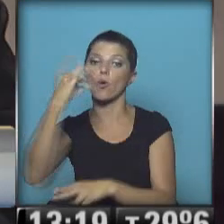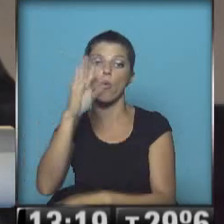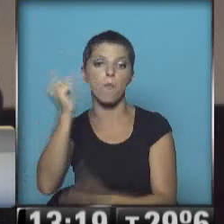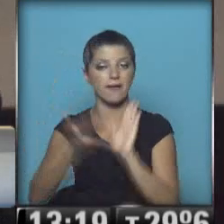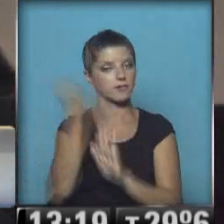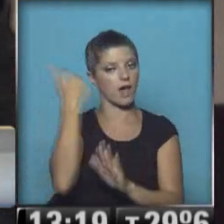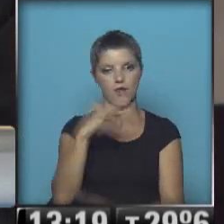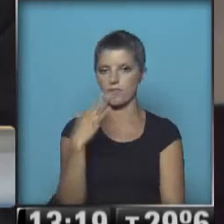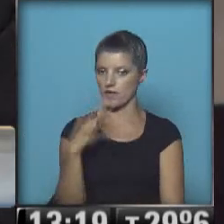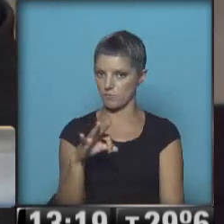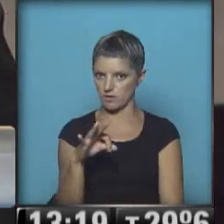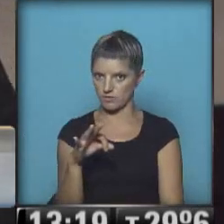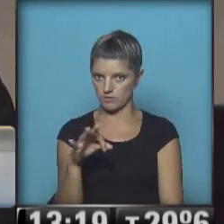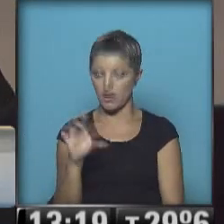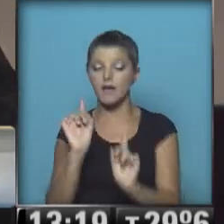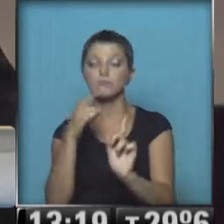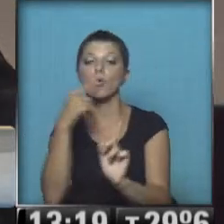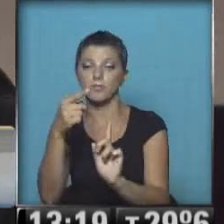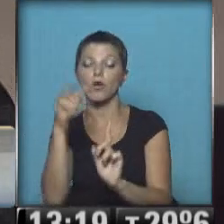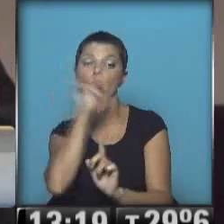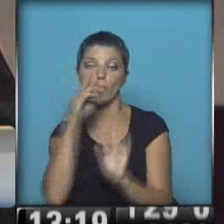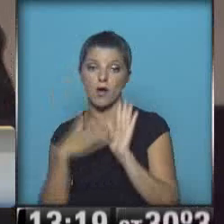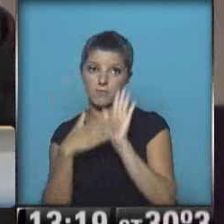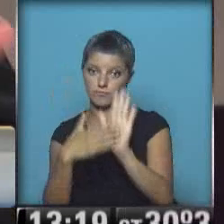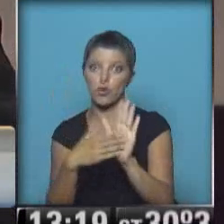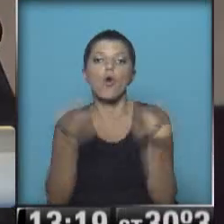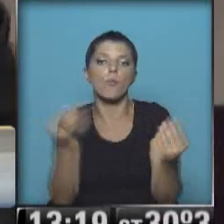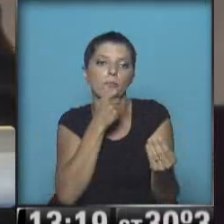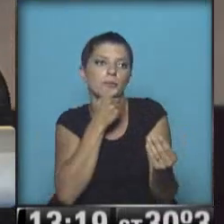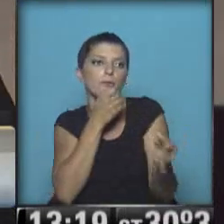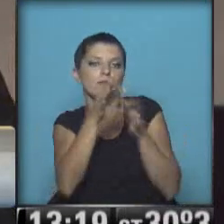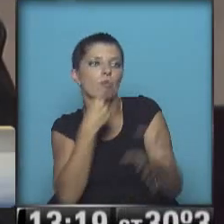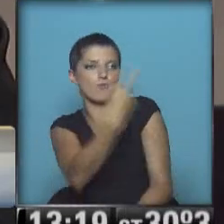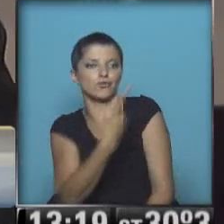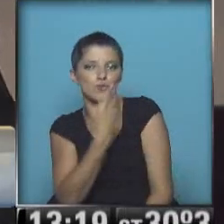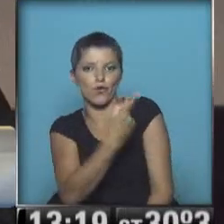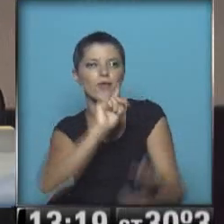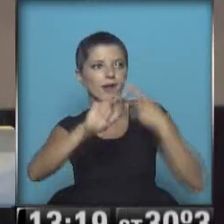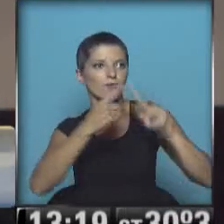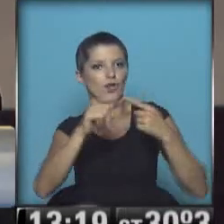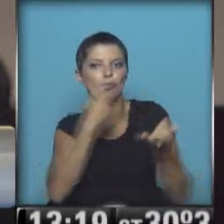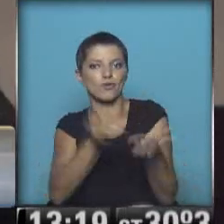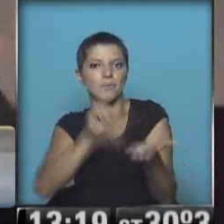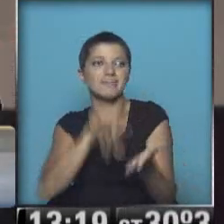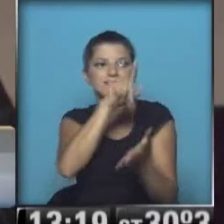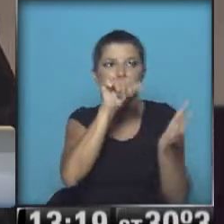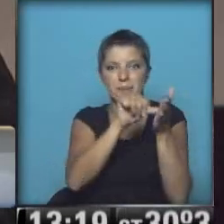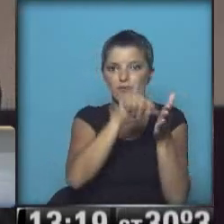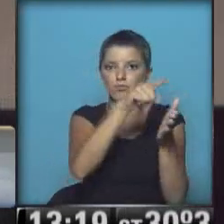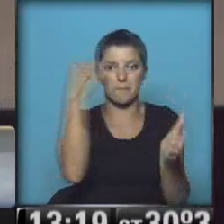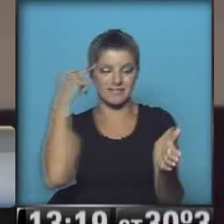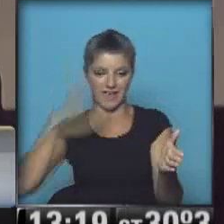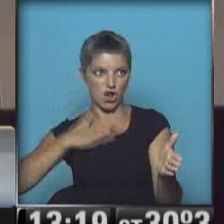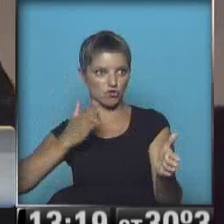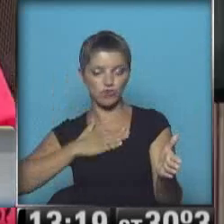planteo justamente de Josefina Vidal fue esa Cómo cómo podríamos hablar de restablecer relaciones diplomáticas con un país que ustedes consideran